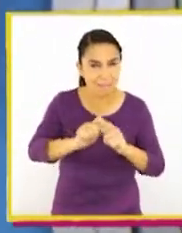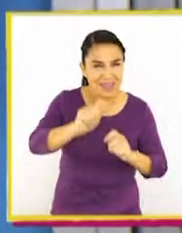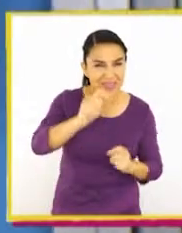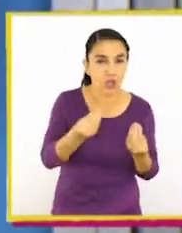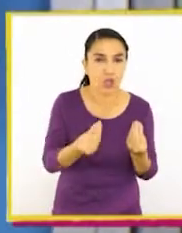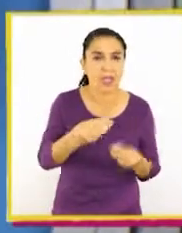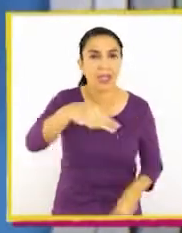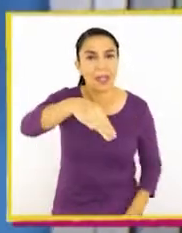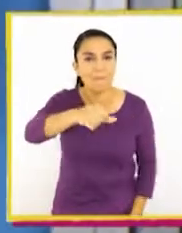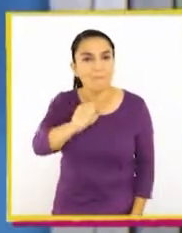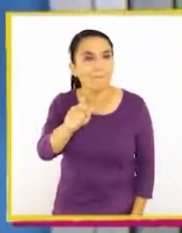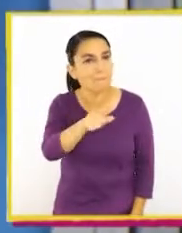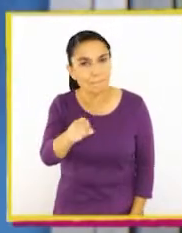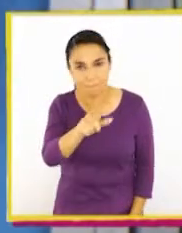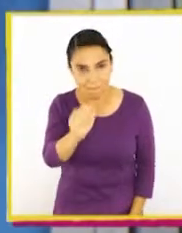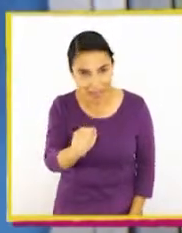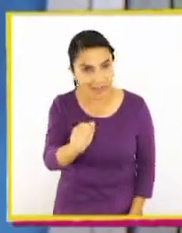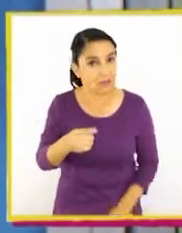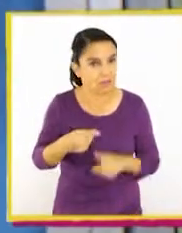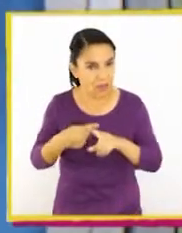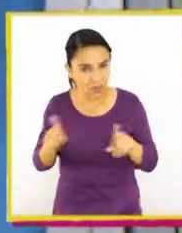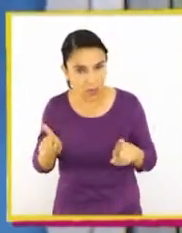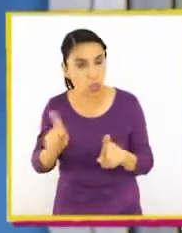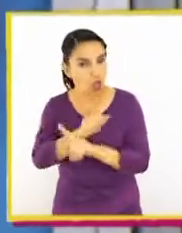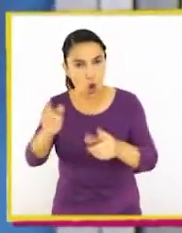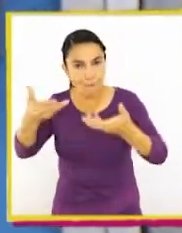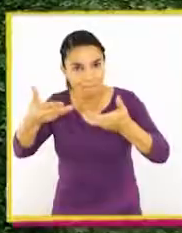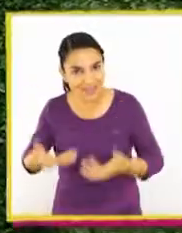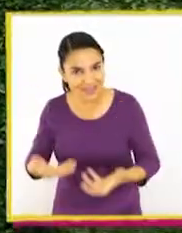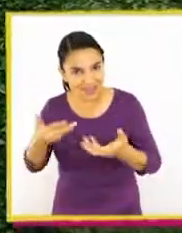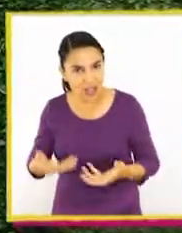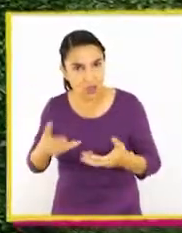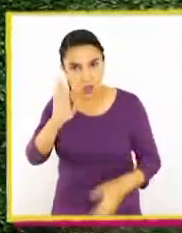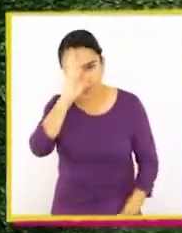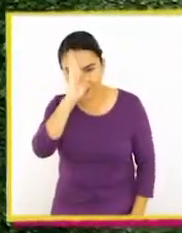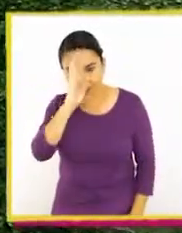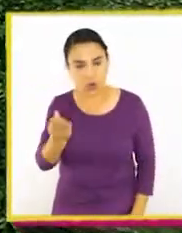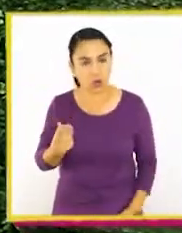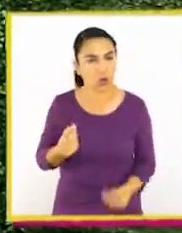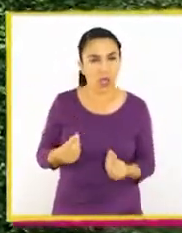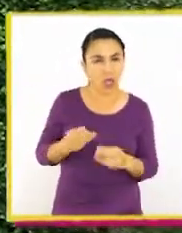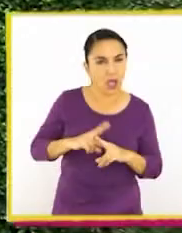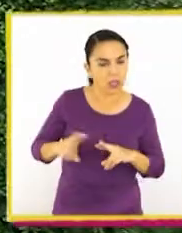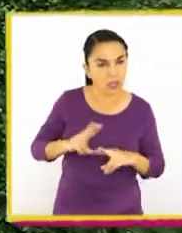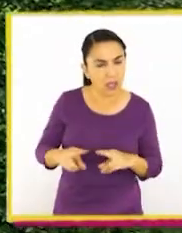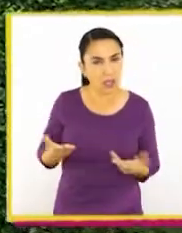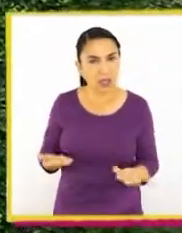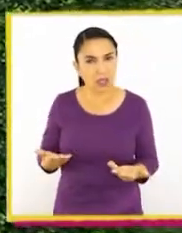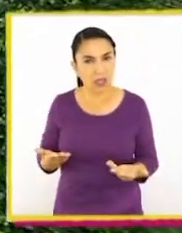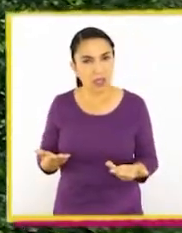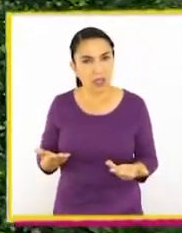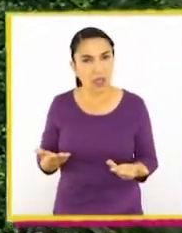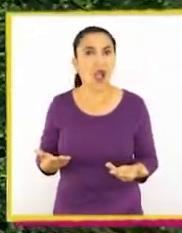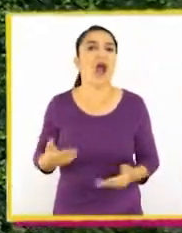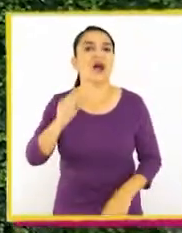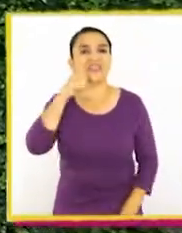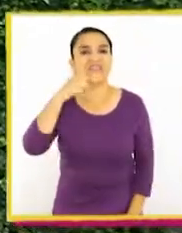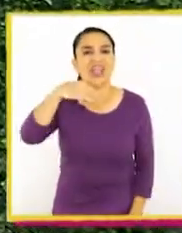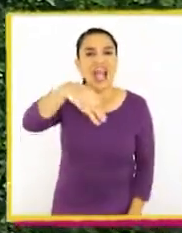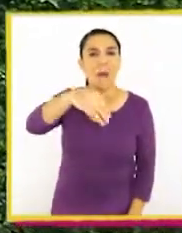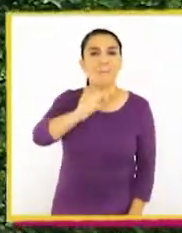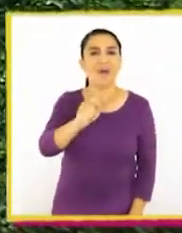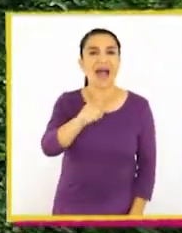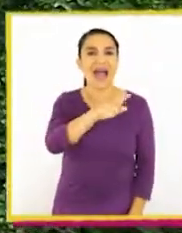la masa. Entonces, no estamos pesando al perro. ¿Qué hacemos? Muy bien, lo